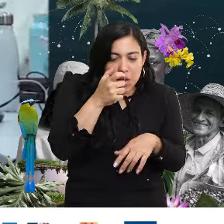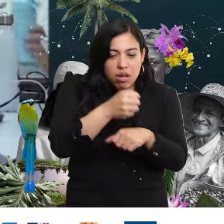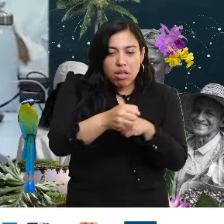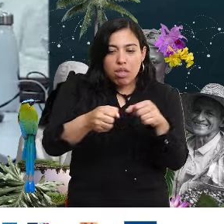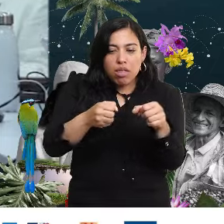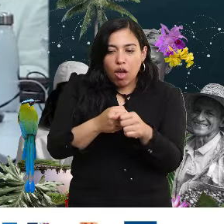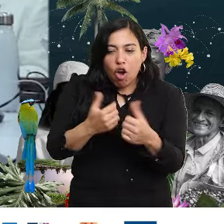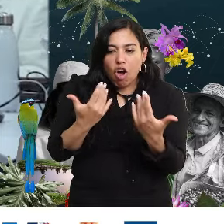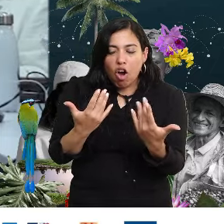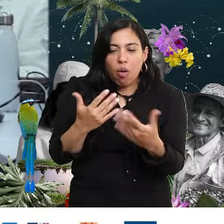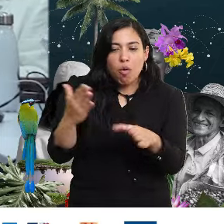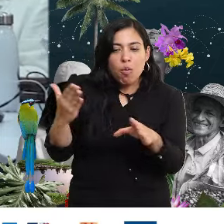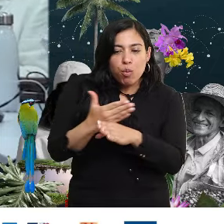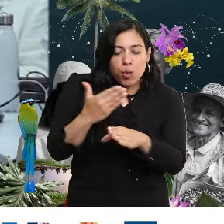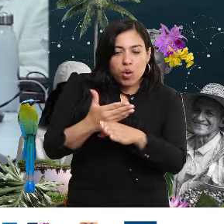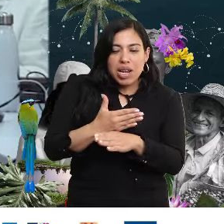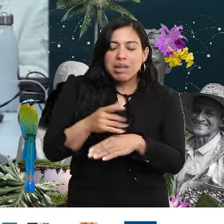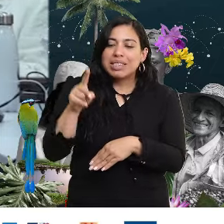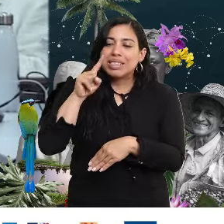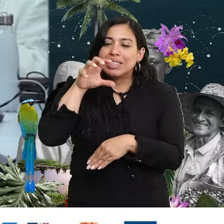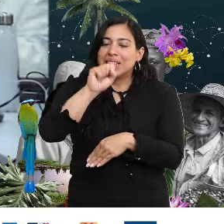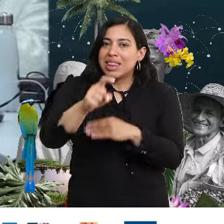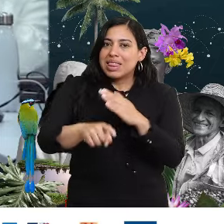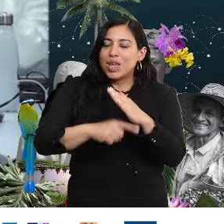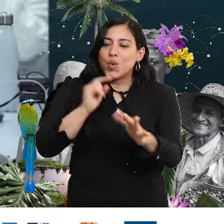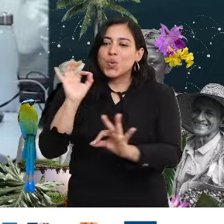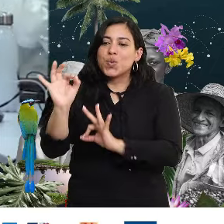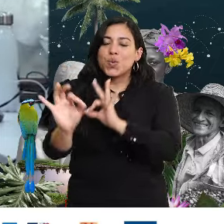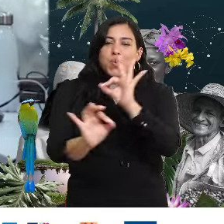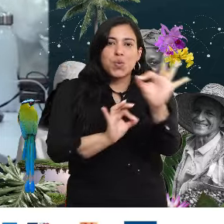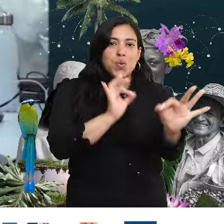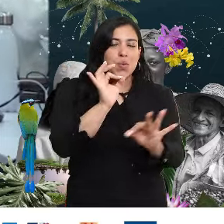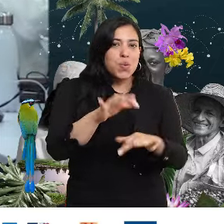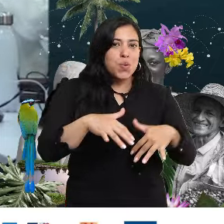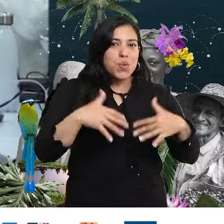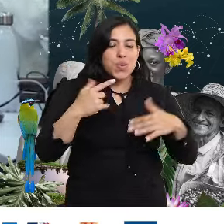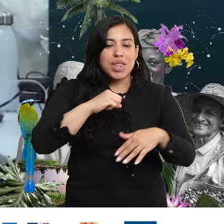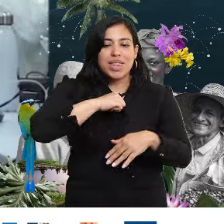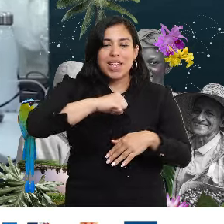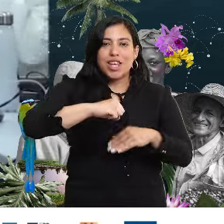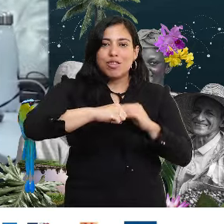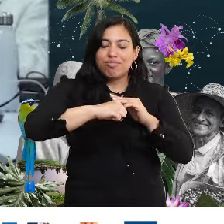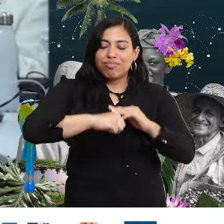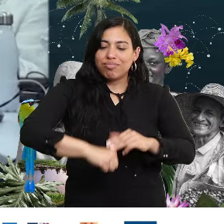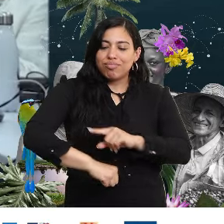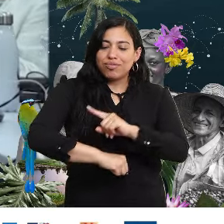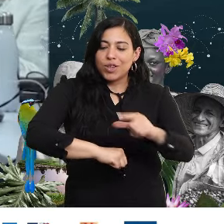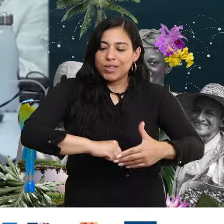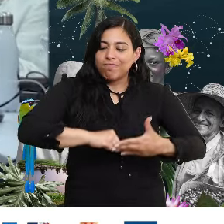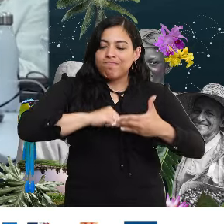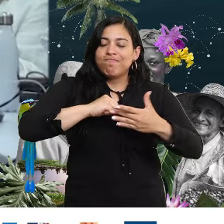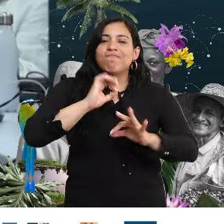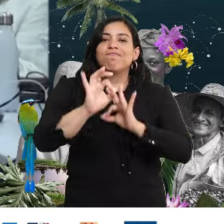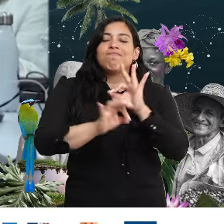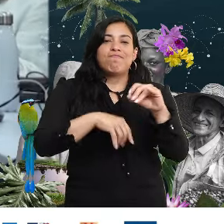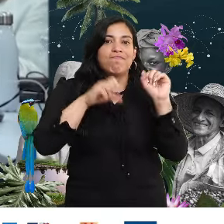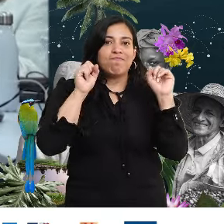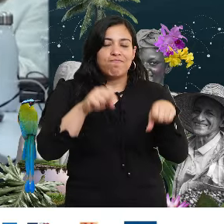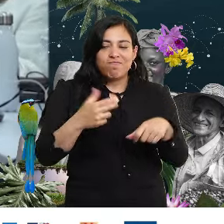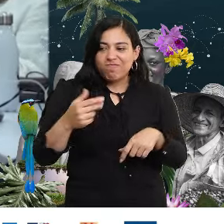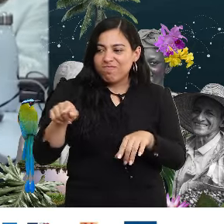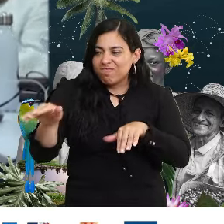y abordar también hacer conservación de forma diferente basada en derechos y poder